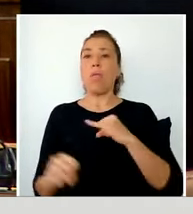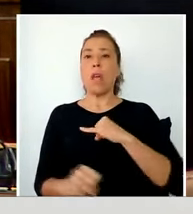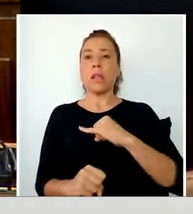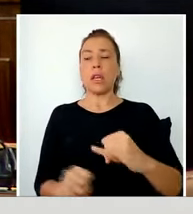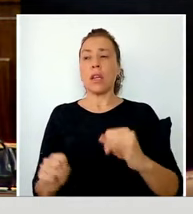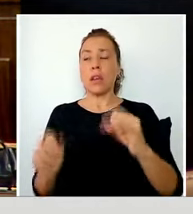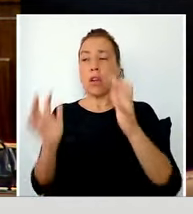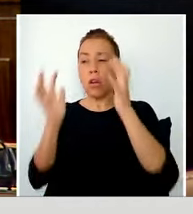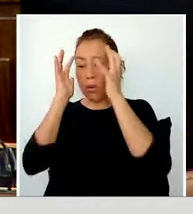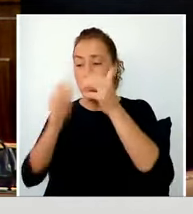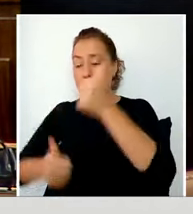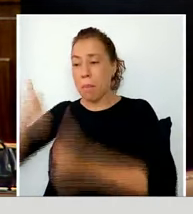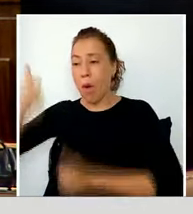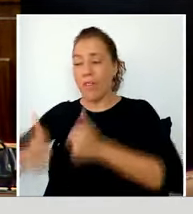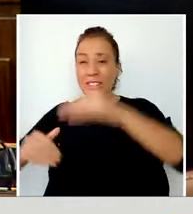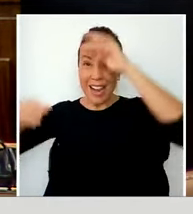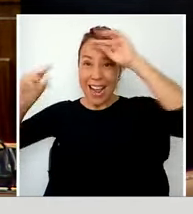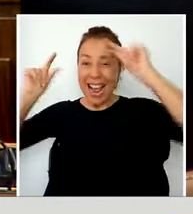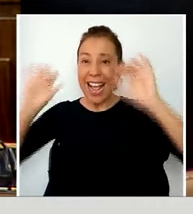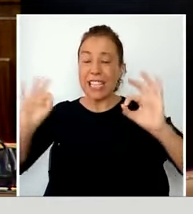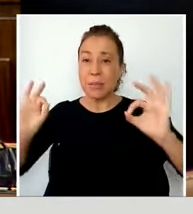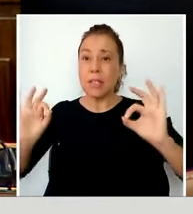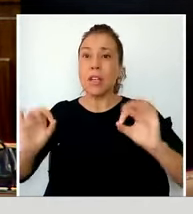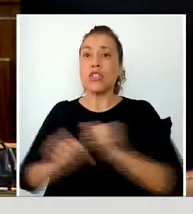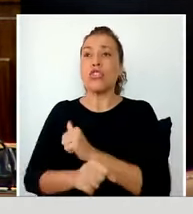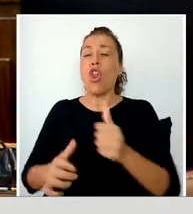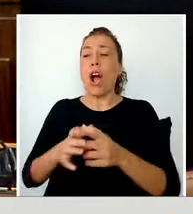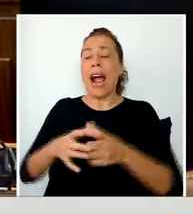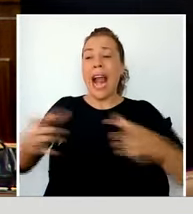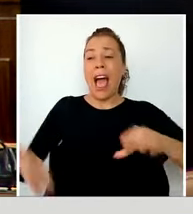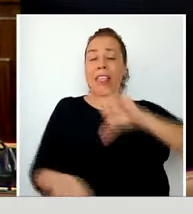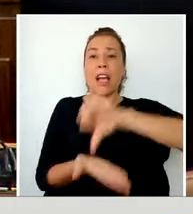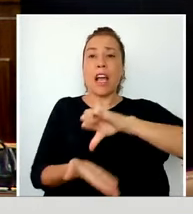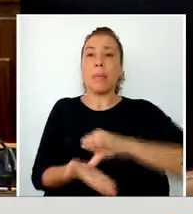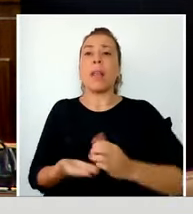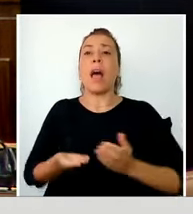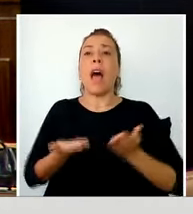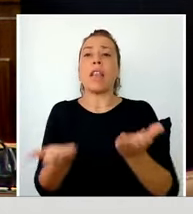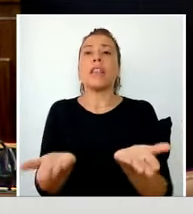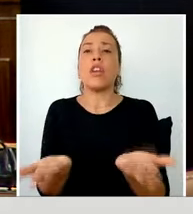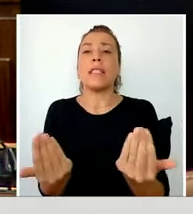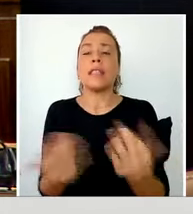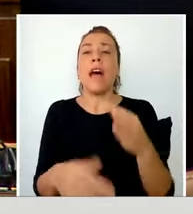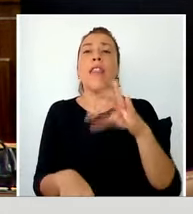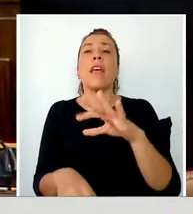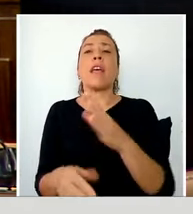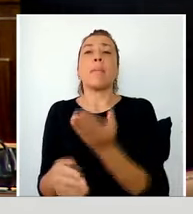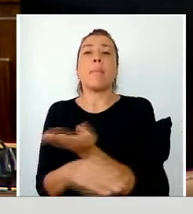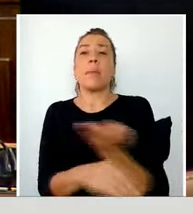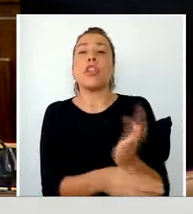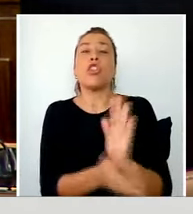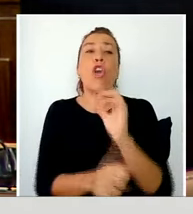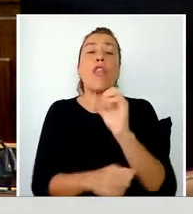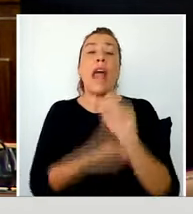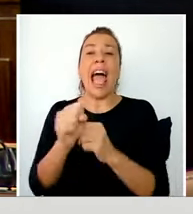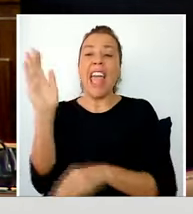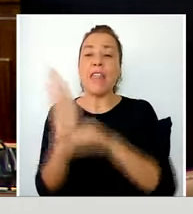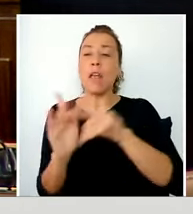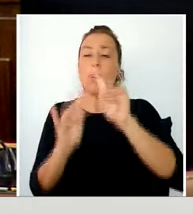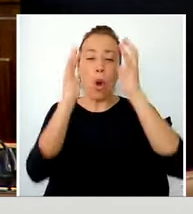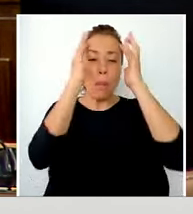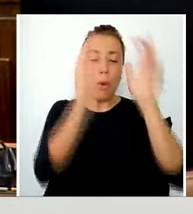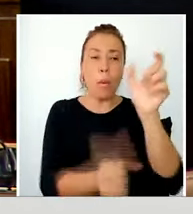profesionales especialistas en las metrópolis y cubriendo necesidades de demanda de todos los grupos etarios menos de los adultos mayores